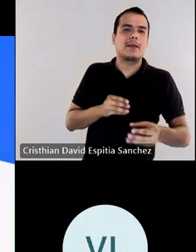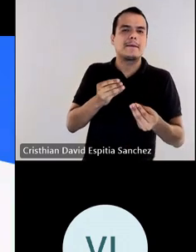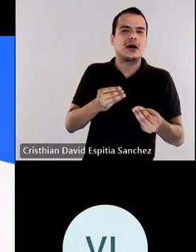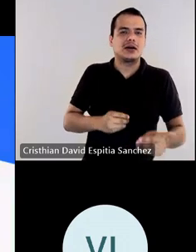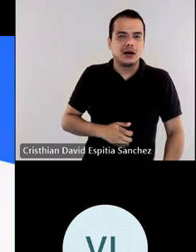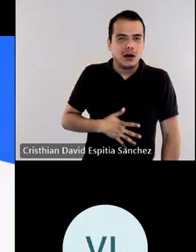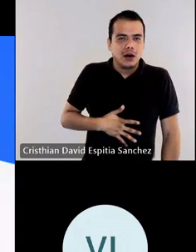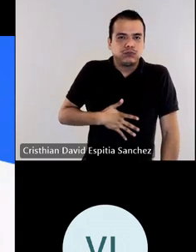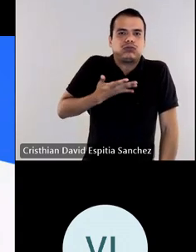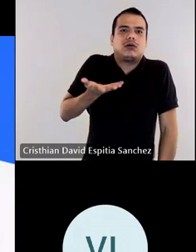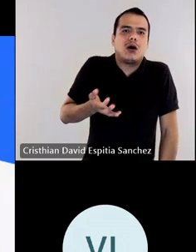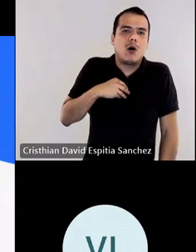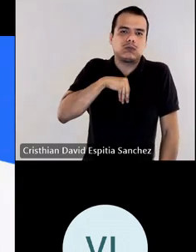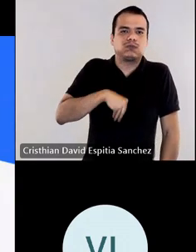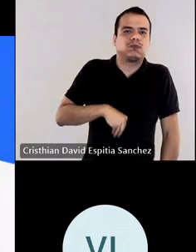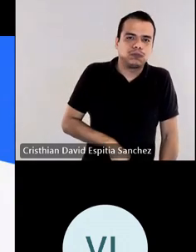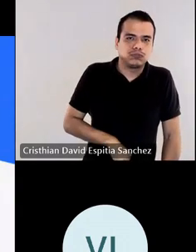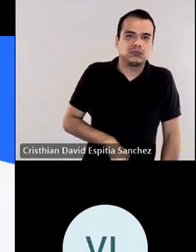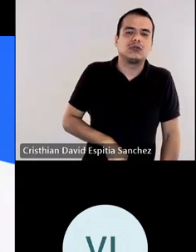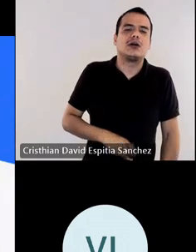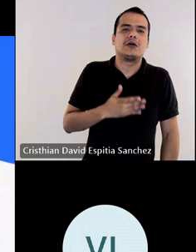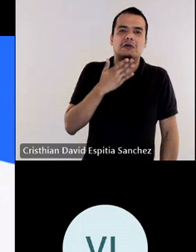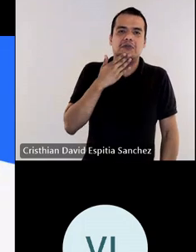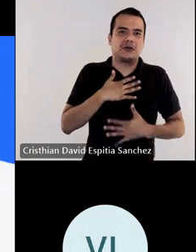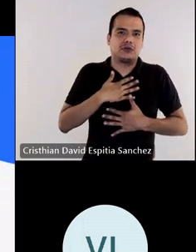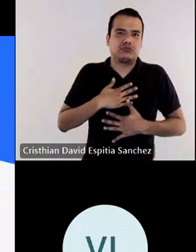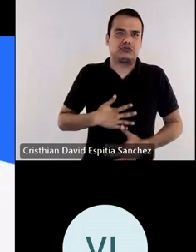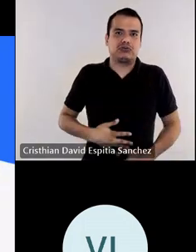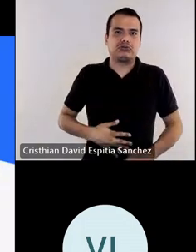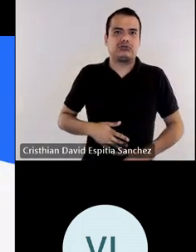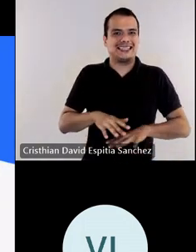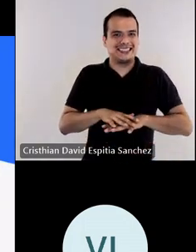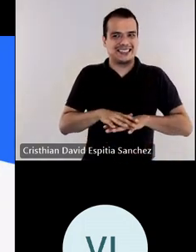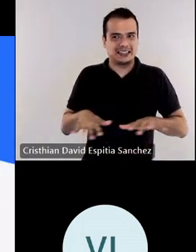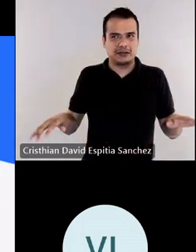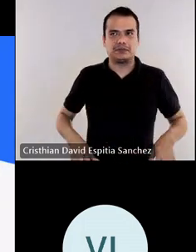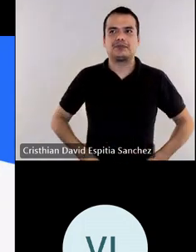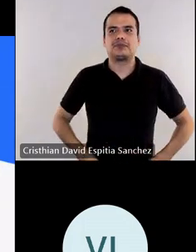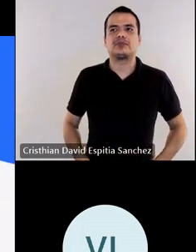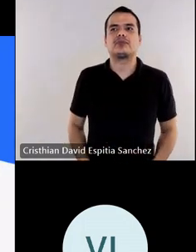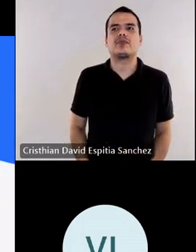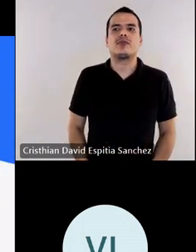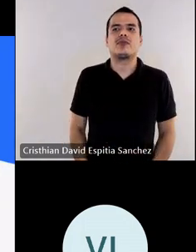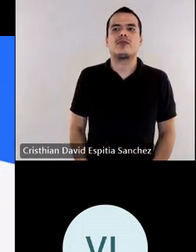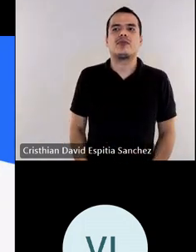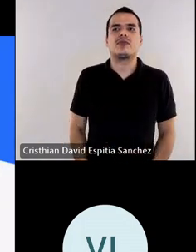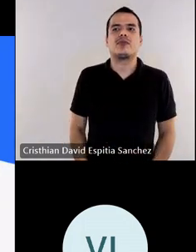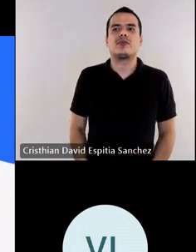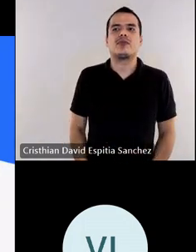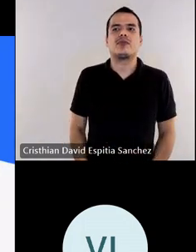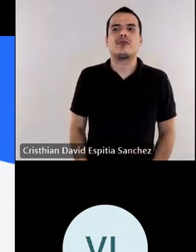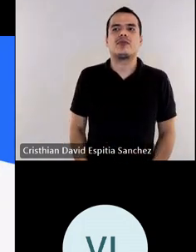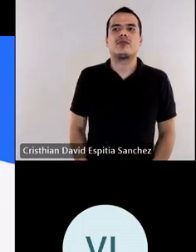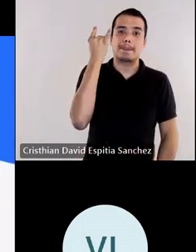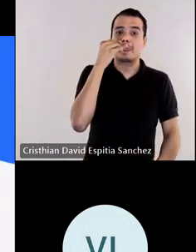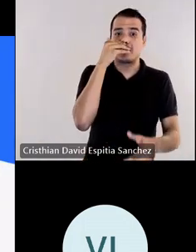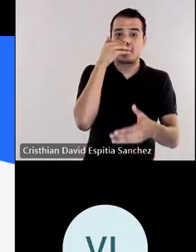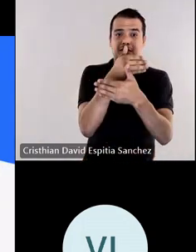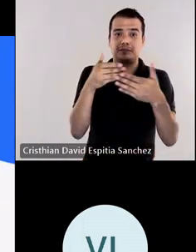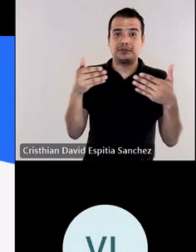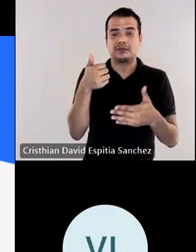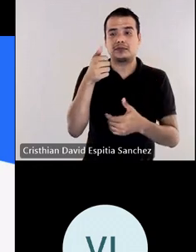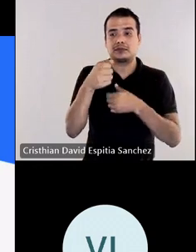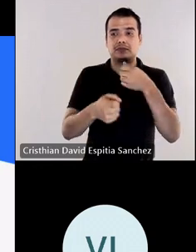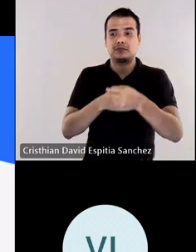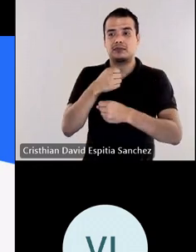ese elemento o cuerpo extraño que haya estado comiendo en ese momento. En caso de niños menores de 10 años, yo tengo que posicionarme a